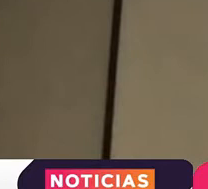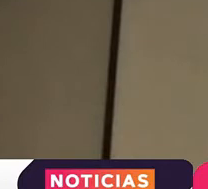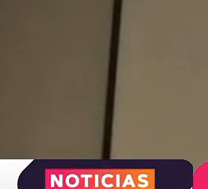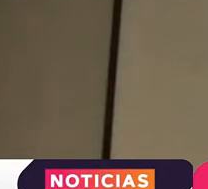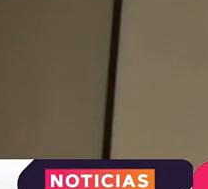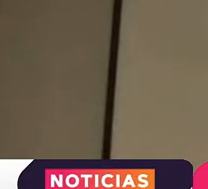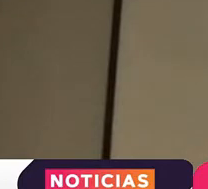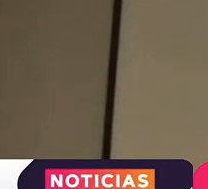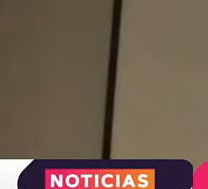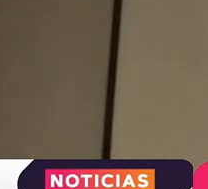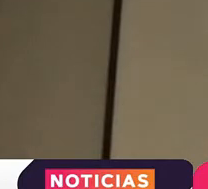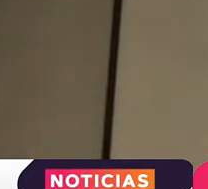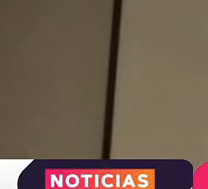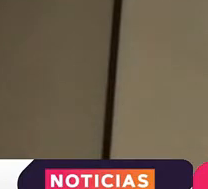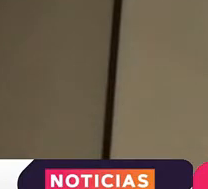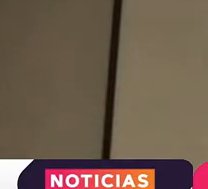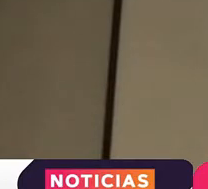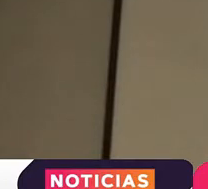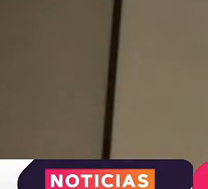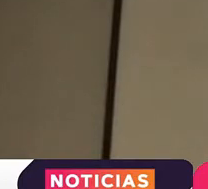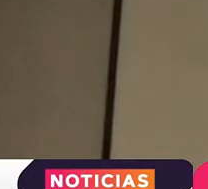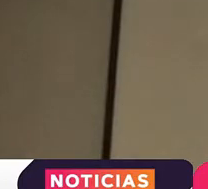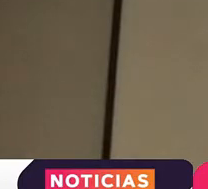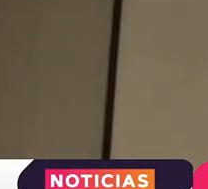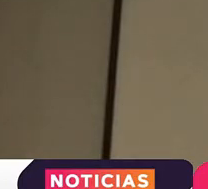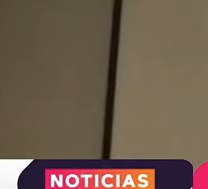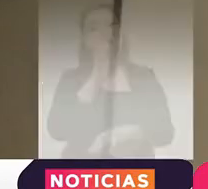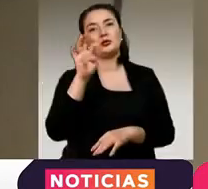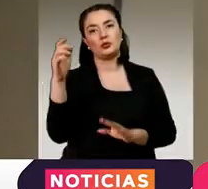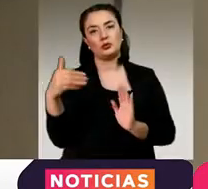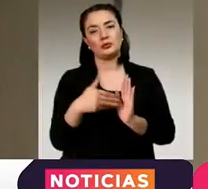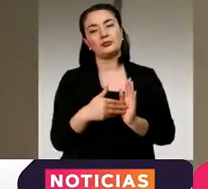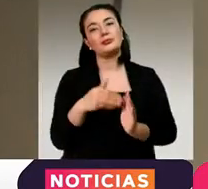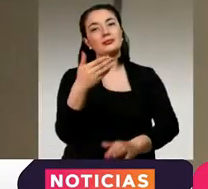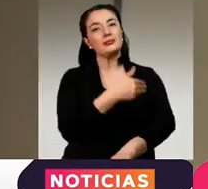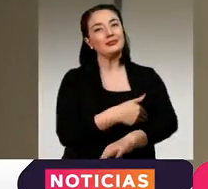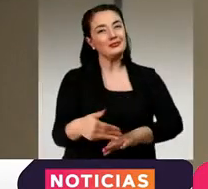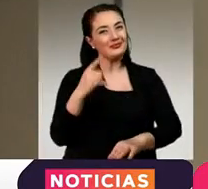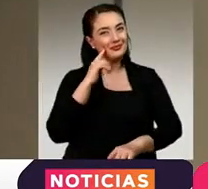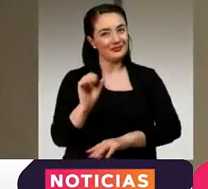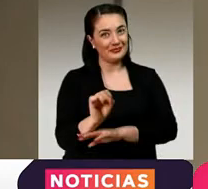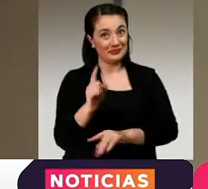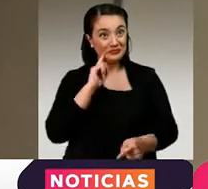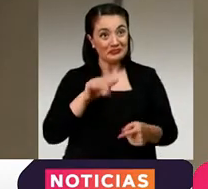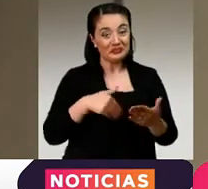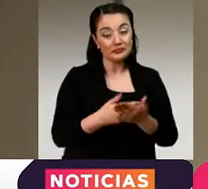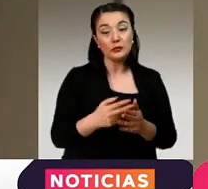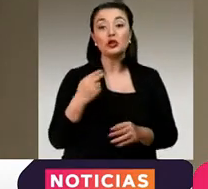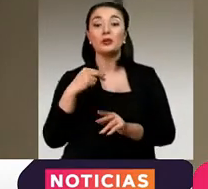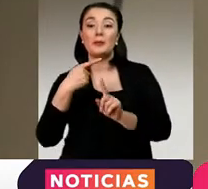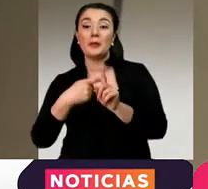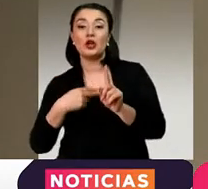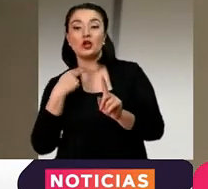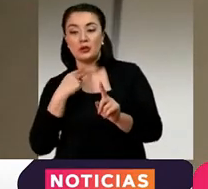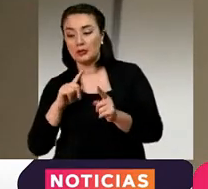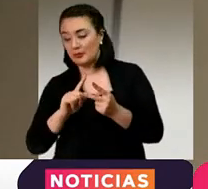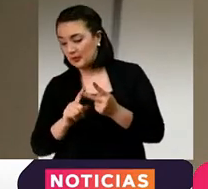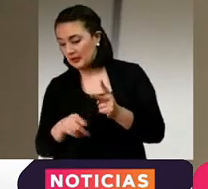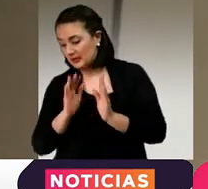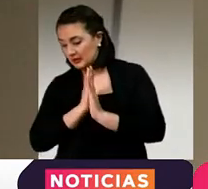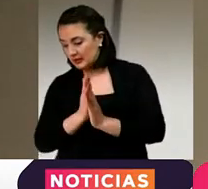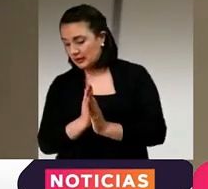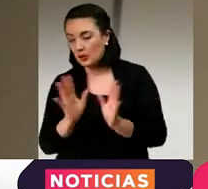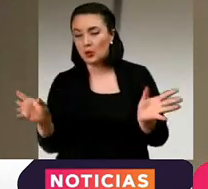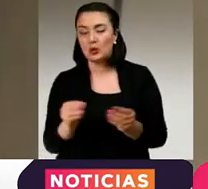habíamos invertido 289 mil millones de pesos y entre noviembre y diciembre vamos a reconocer 183